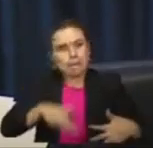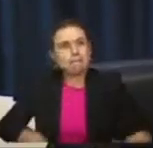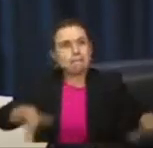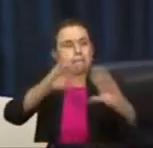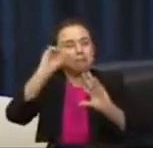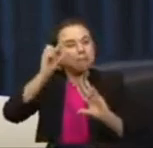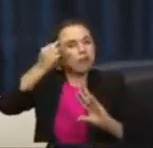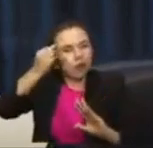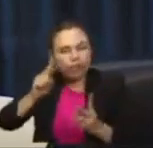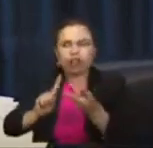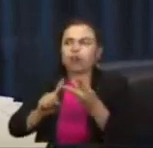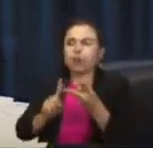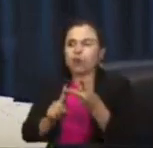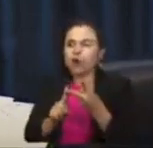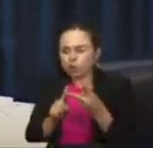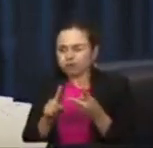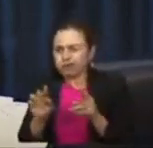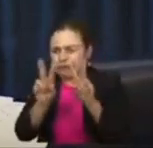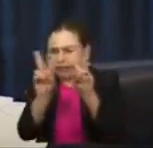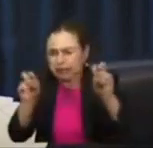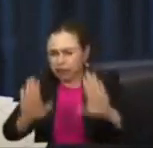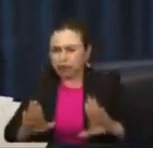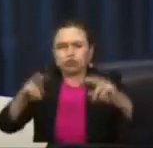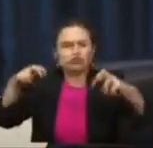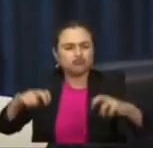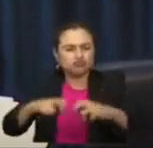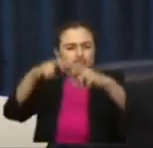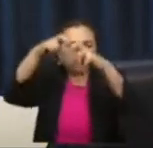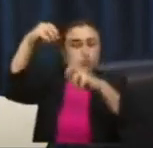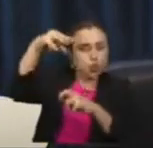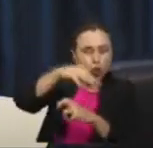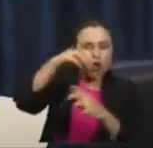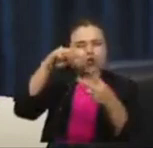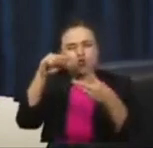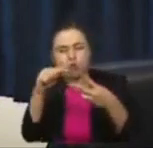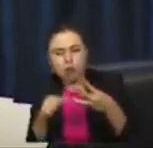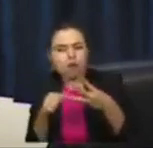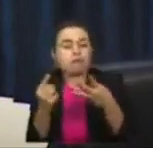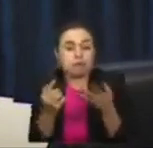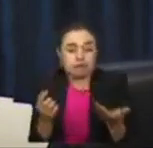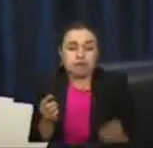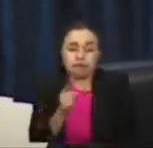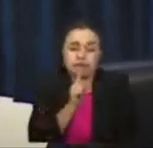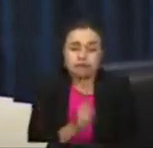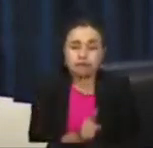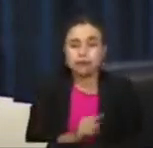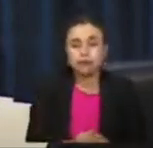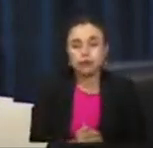los servicios de telecomunicación y también de electricidad. Por esa razón, y estoy seguro que no seré el